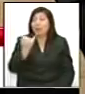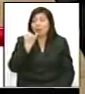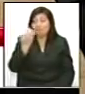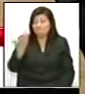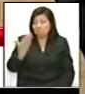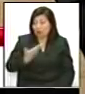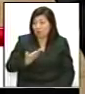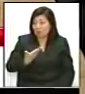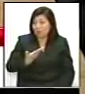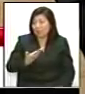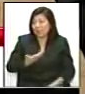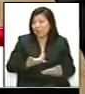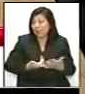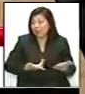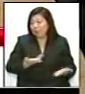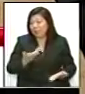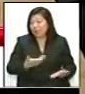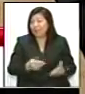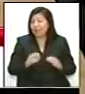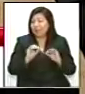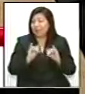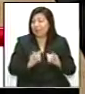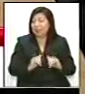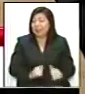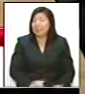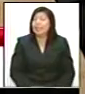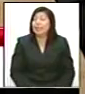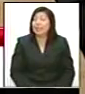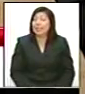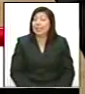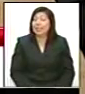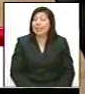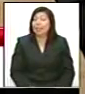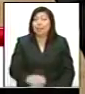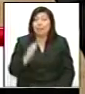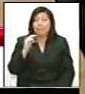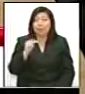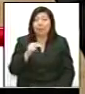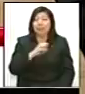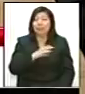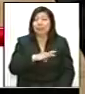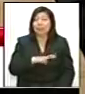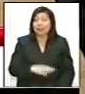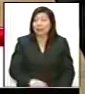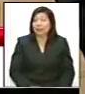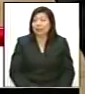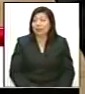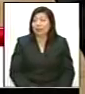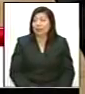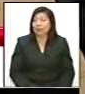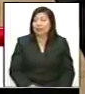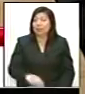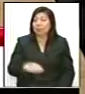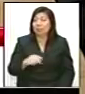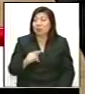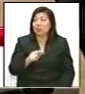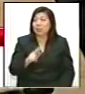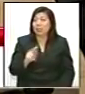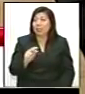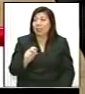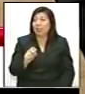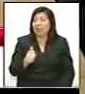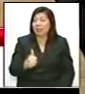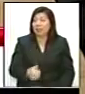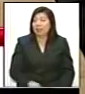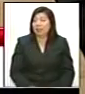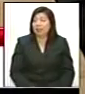con respecto a que habría sido nombrado agregado policial en Chile el señor Alex Alberto Mozaurieta. No